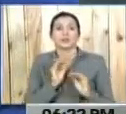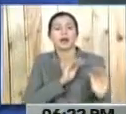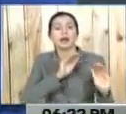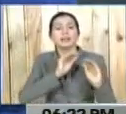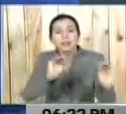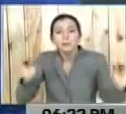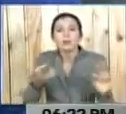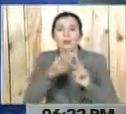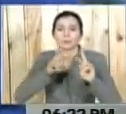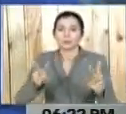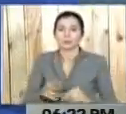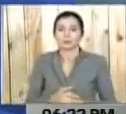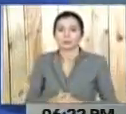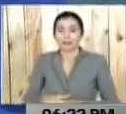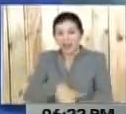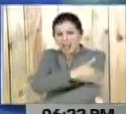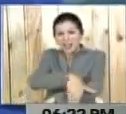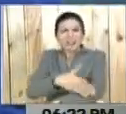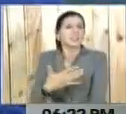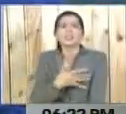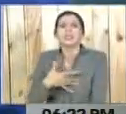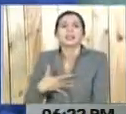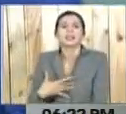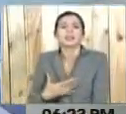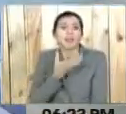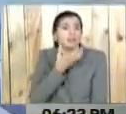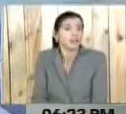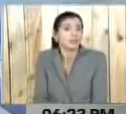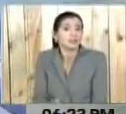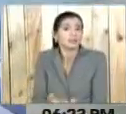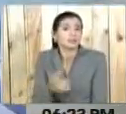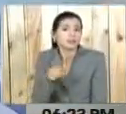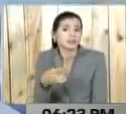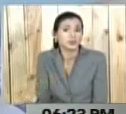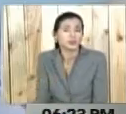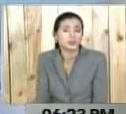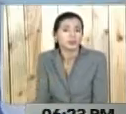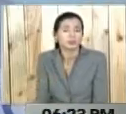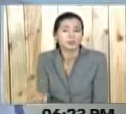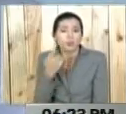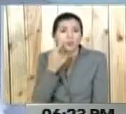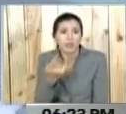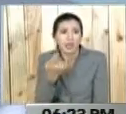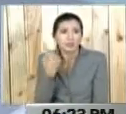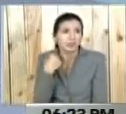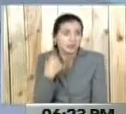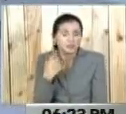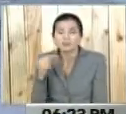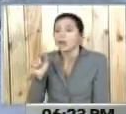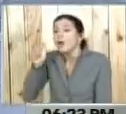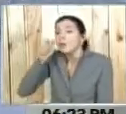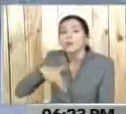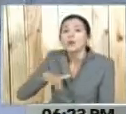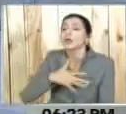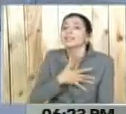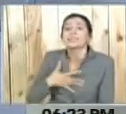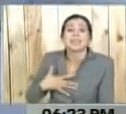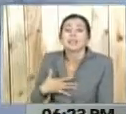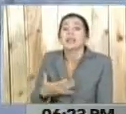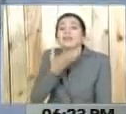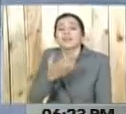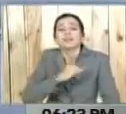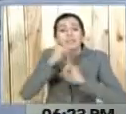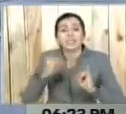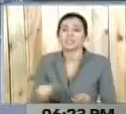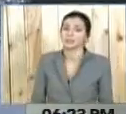voluntad. La gente en la calle lo que quiere es Navidad, Sánchez. Sí, yo creo yo lo veía ayer. Lo que la gente no quiere es que le quiten la Navidad. Hoy cuando el presidente Nicolás Maduro